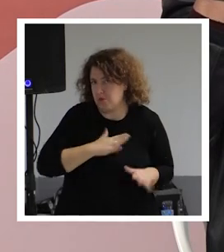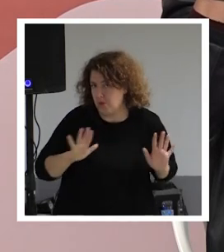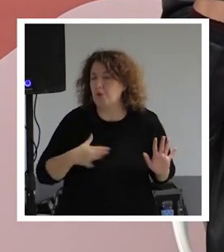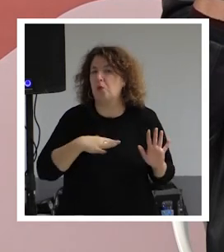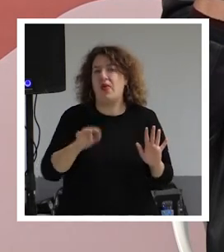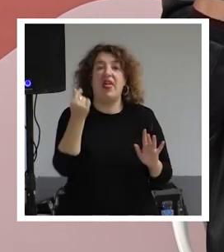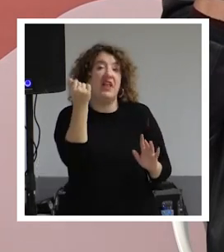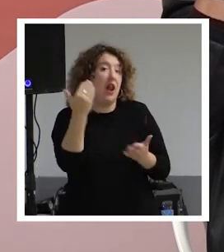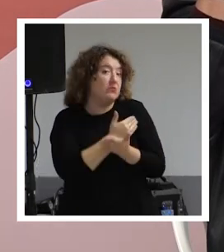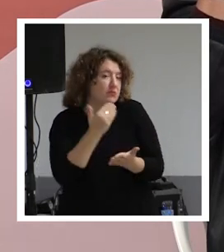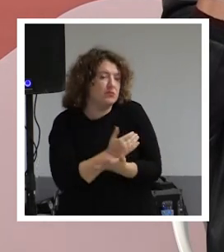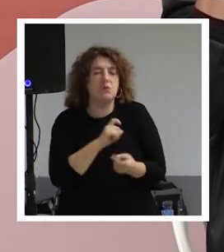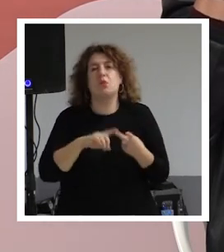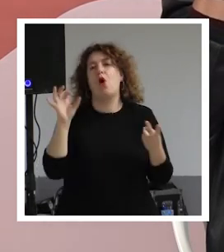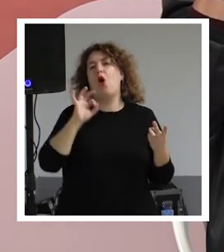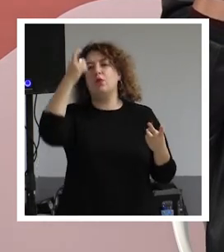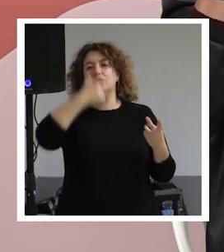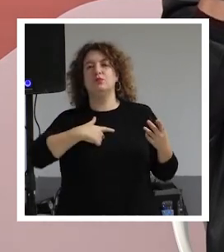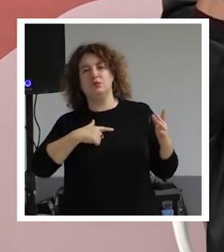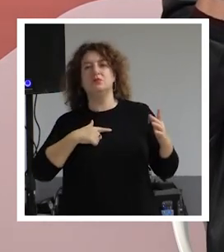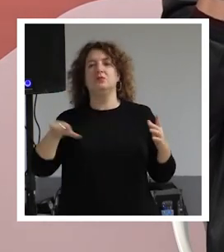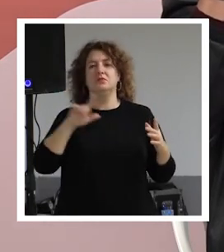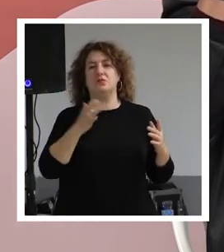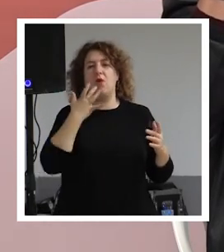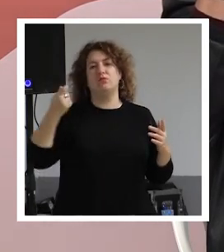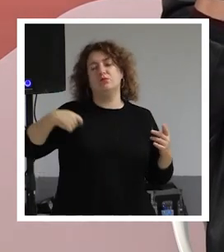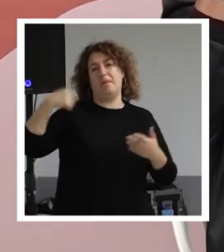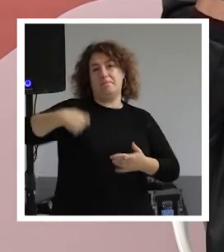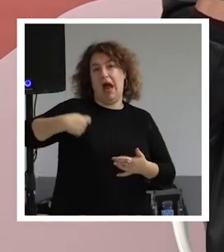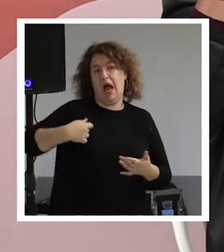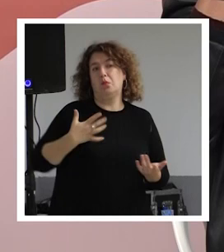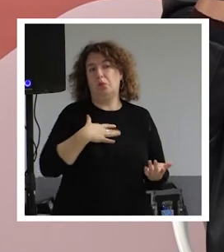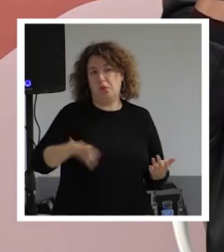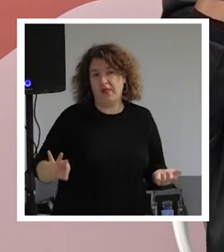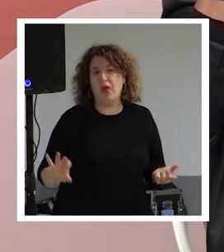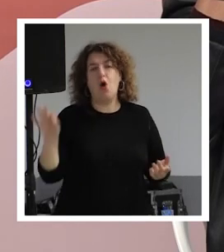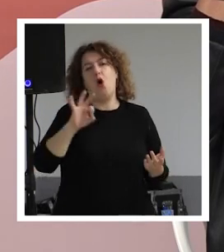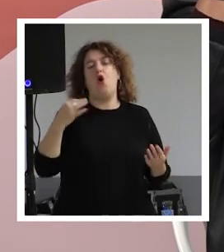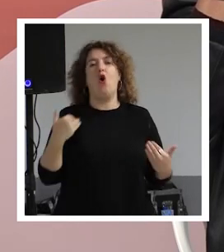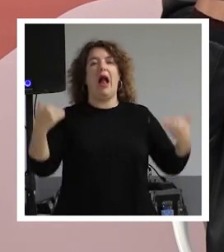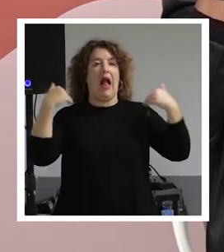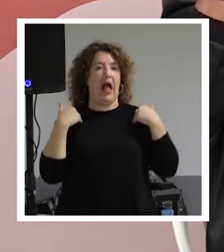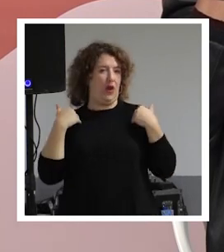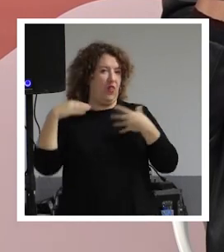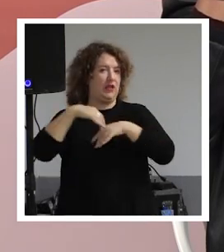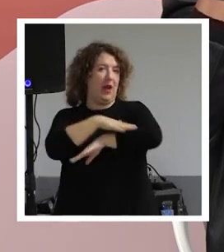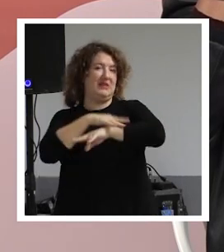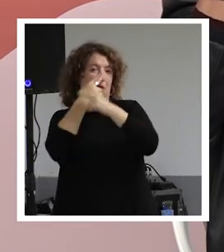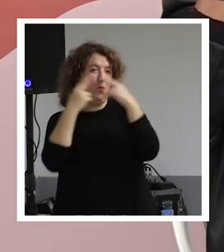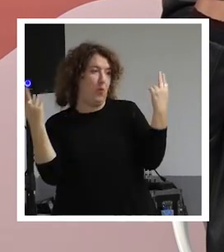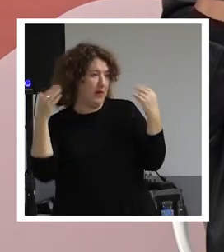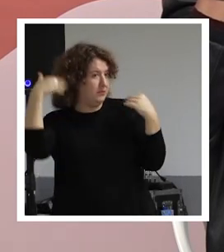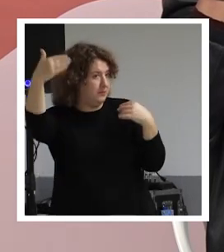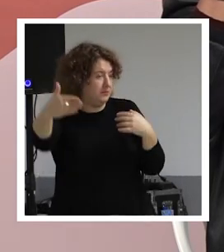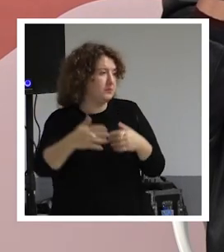algo o bien Estoy buscando un beneficio para mí para mi grupo social o bien Estoy buscando un beneficio personal que